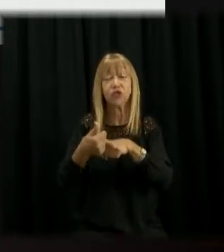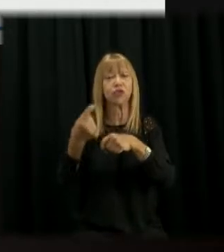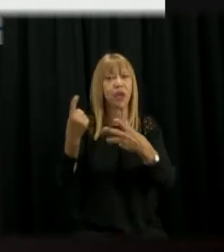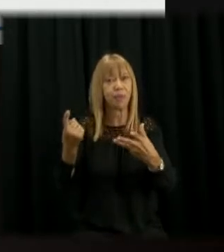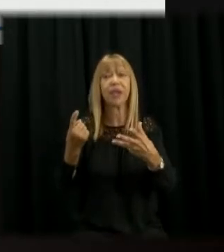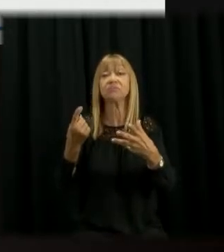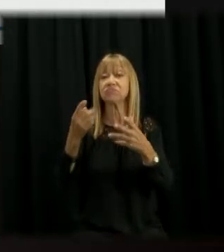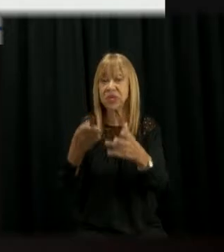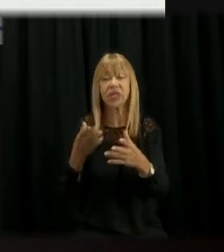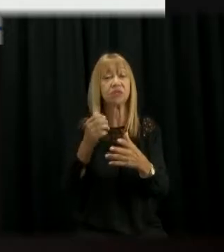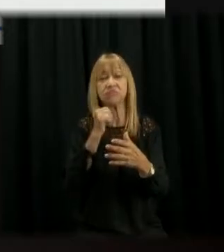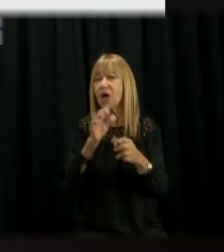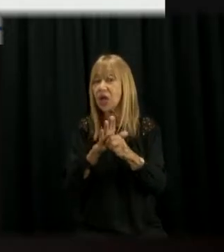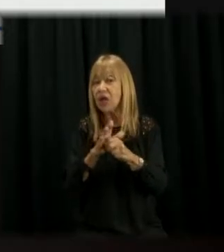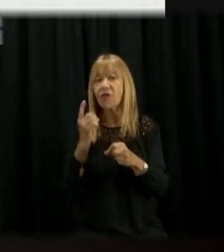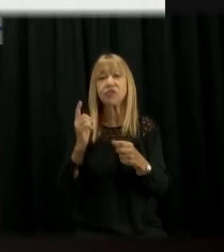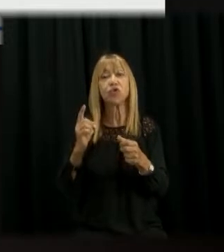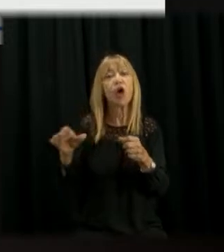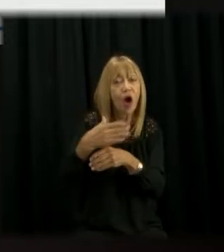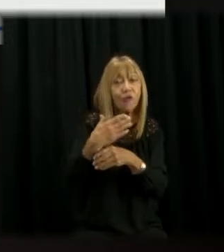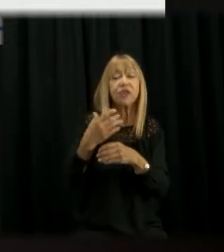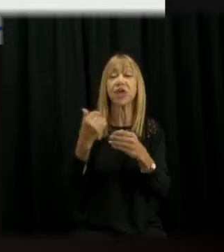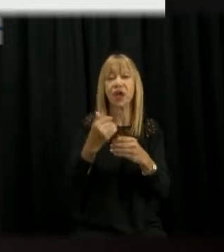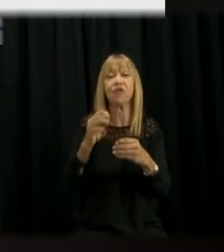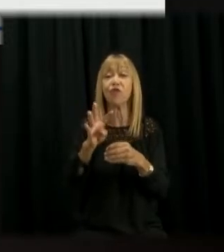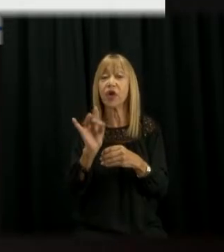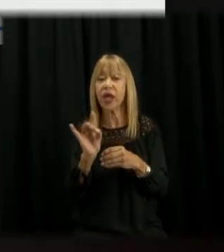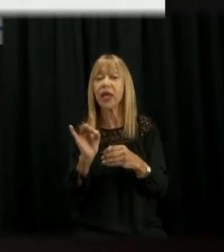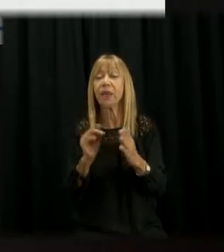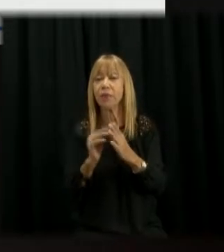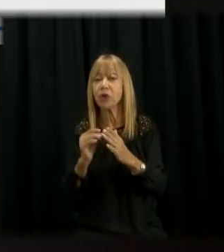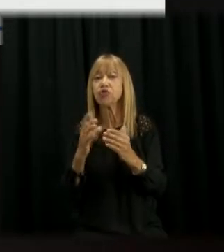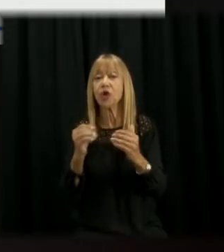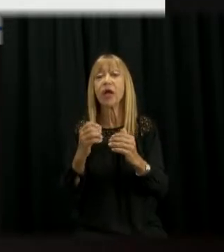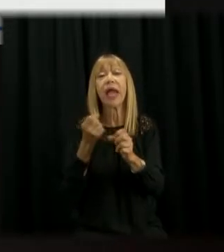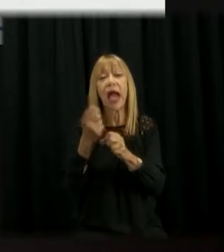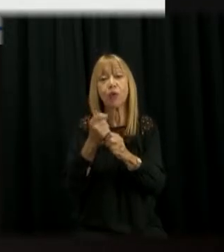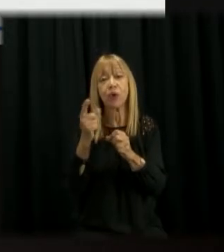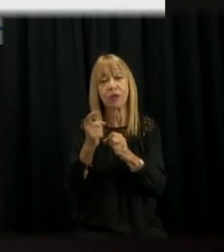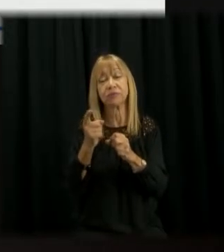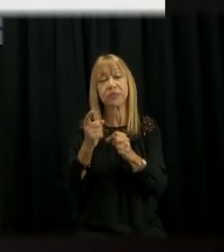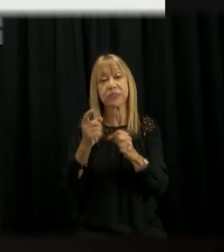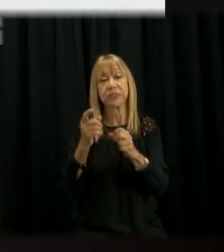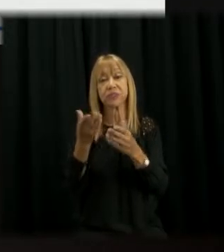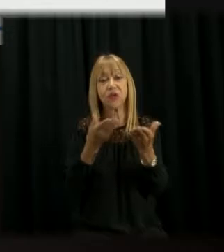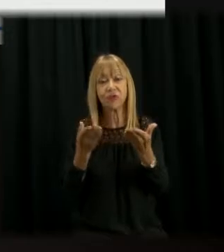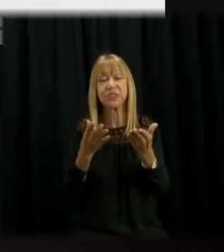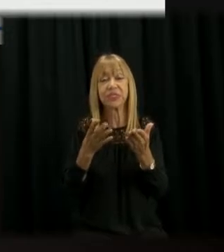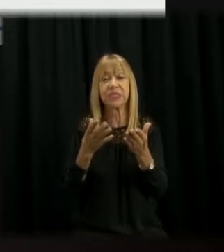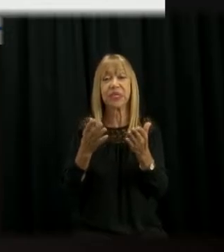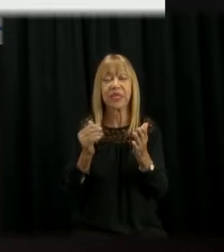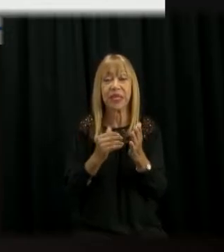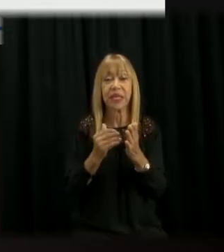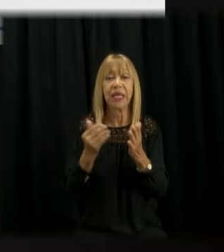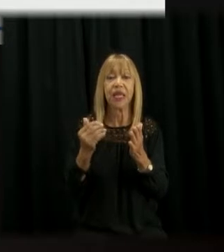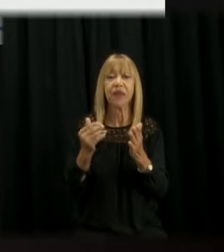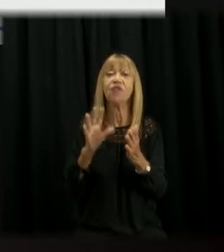han implantado estas medidas, no hay un superávit suficiente para cubrir los 48 millones en servicio de